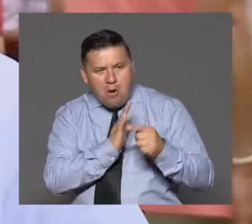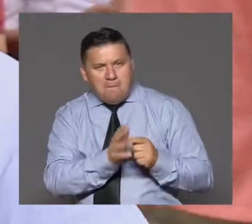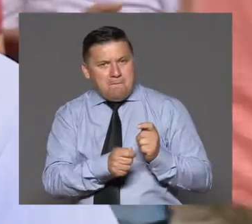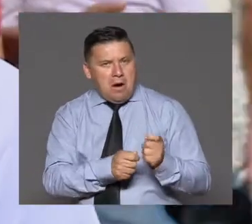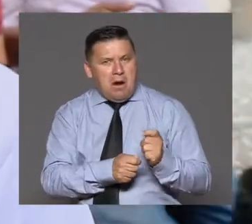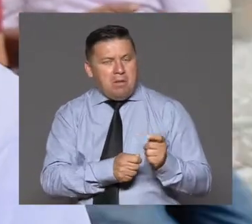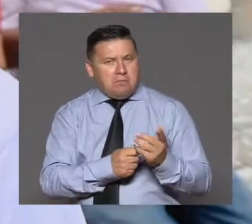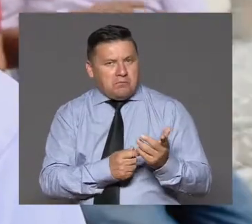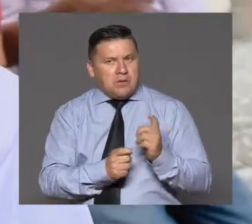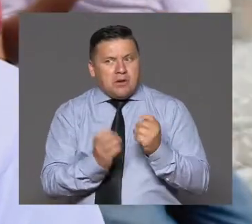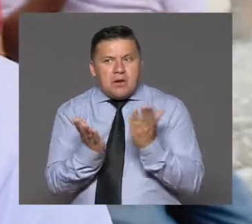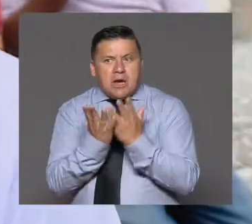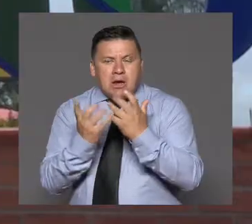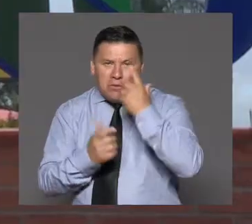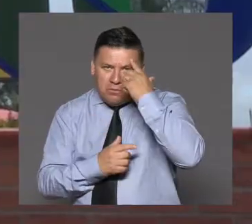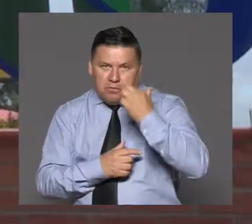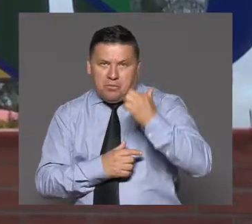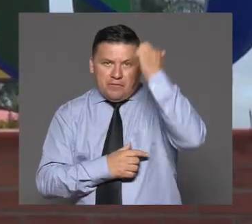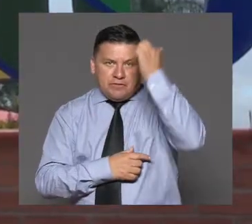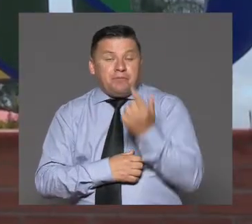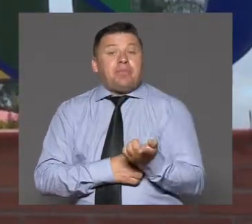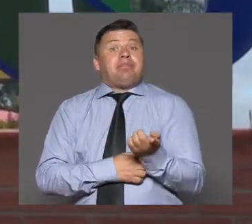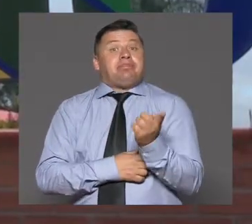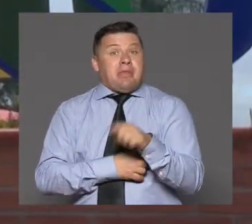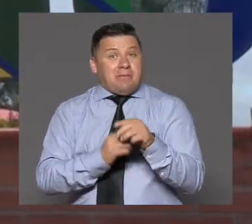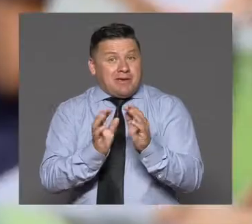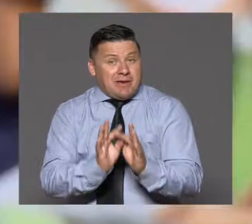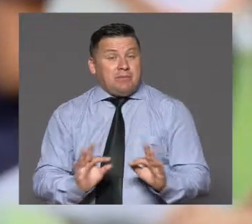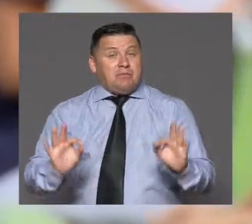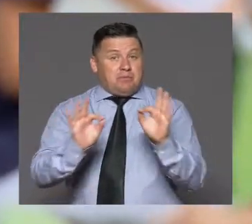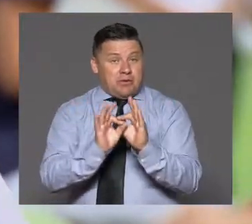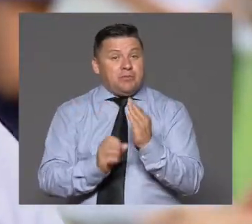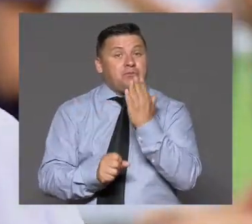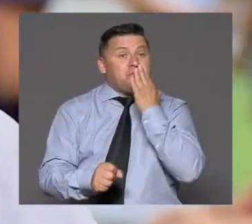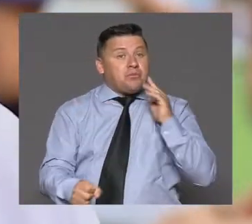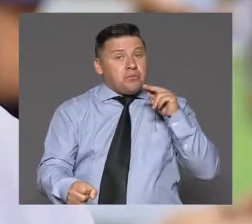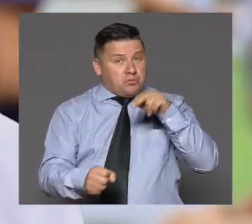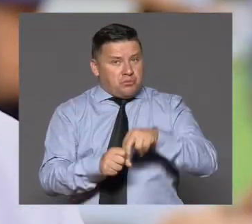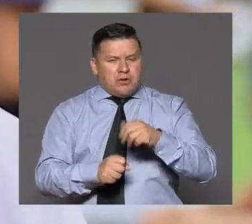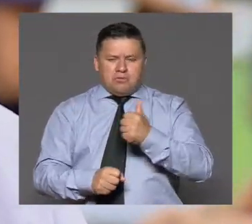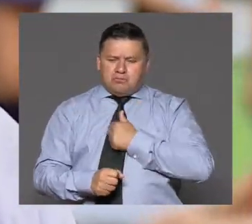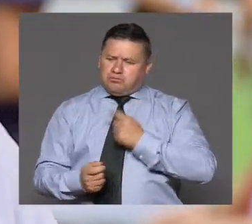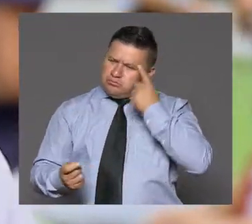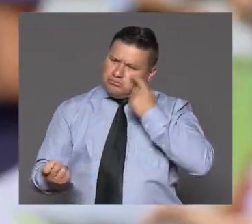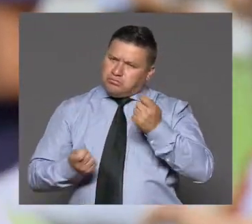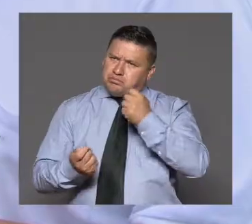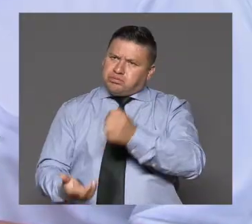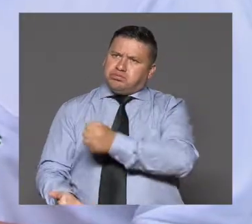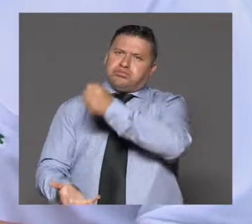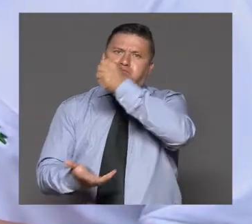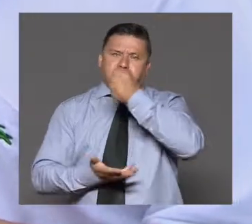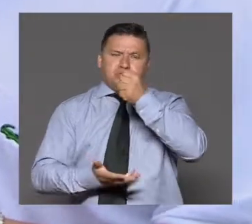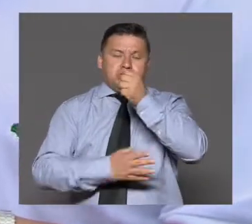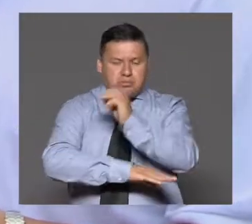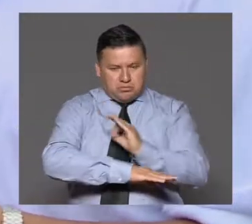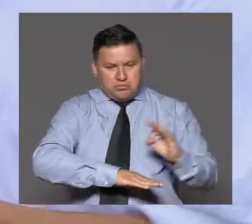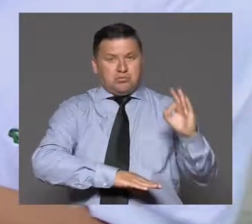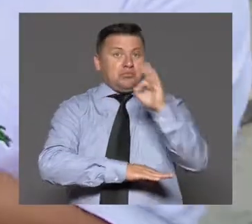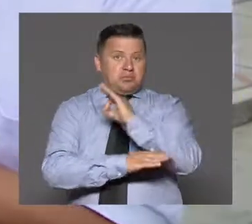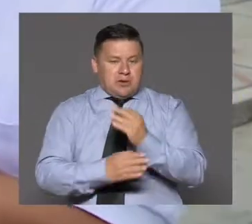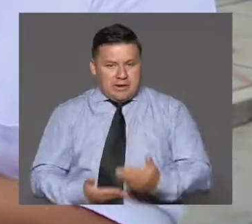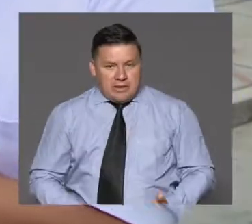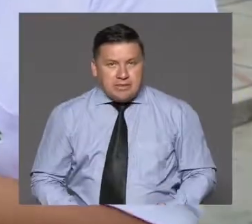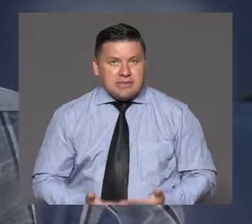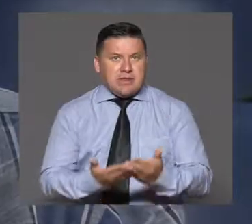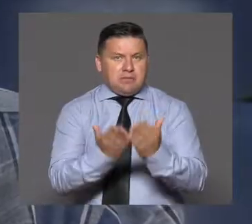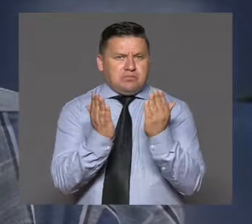para poder hacer una carrera profesional. También ha sido importante que los resguardos tengan autonomía en sus presupuestos y la ESAP ha contribuido